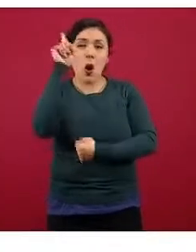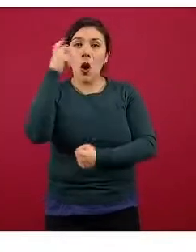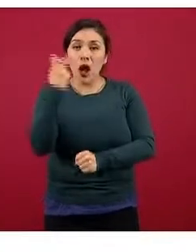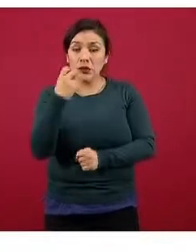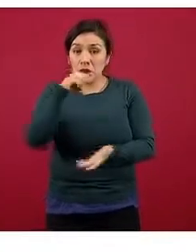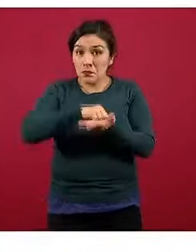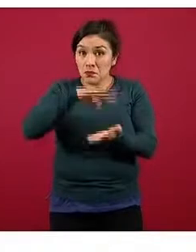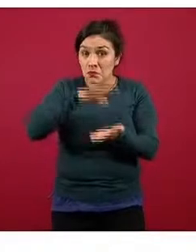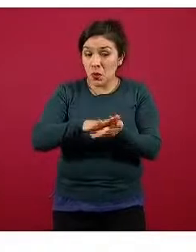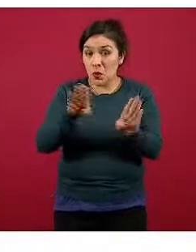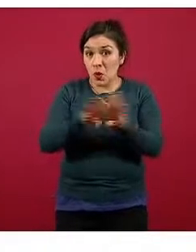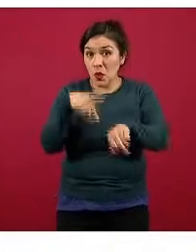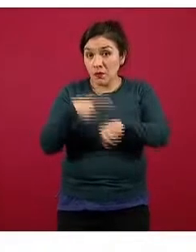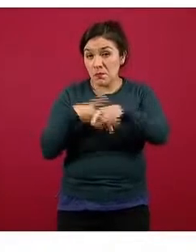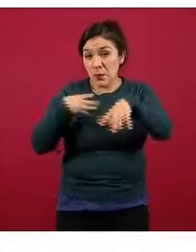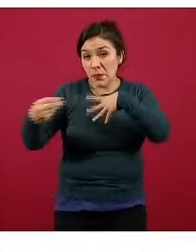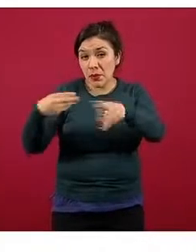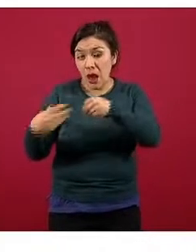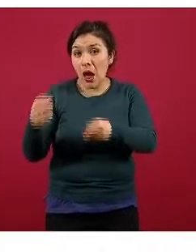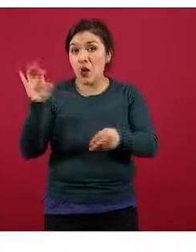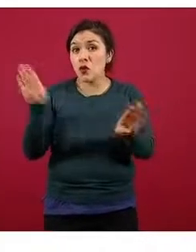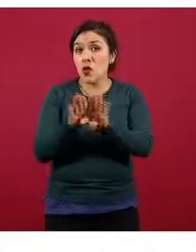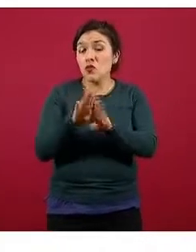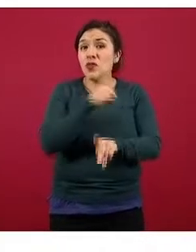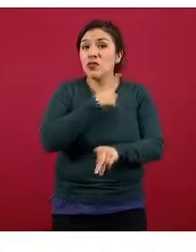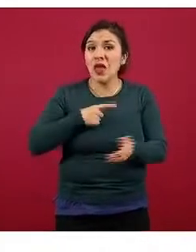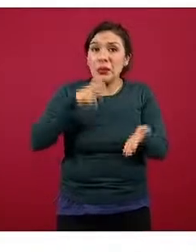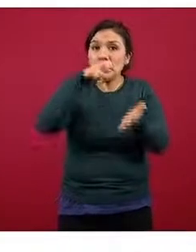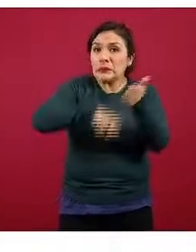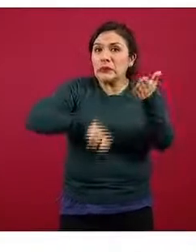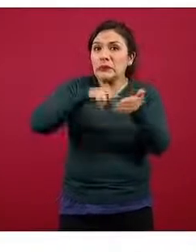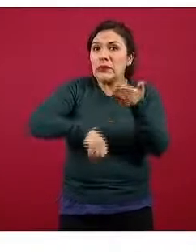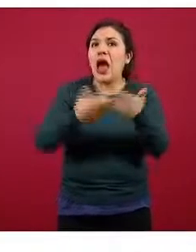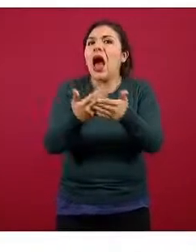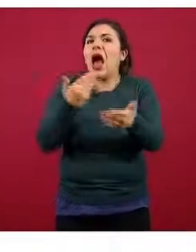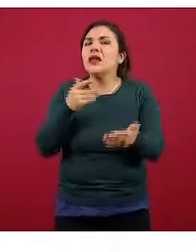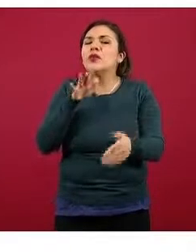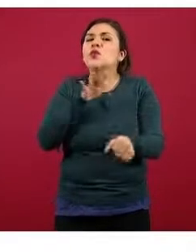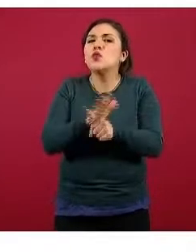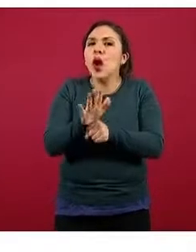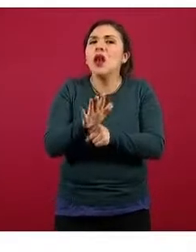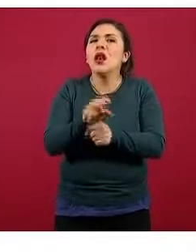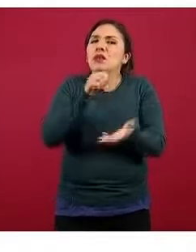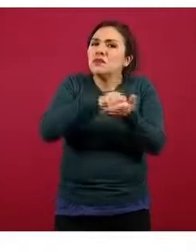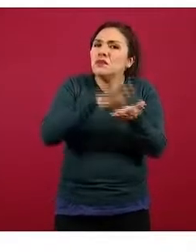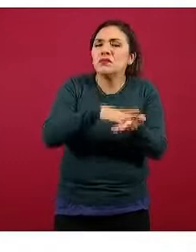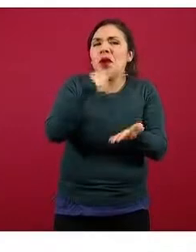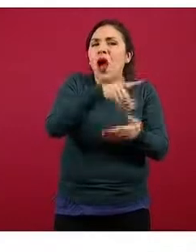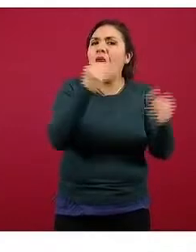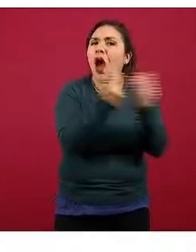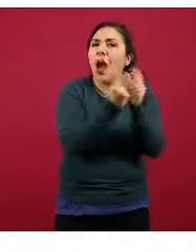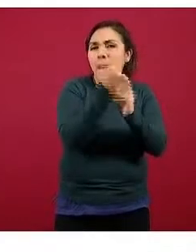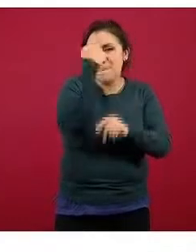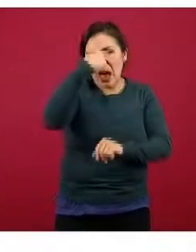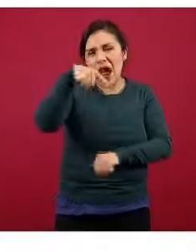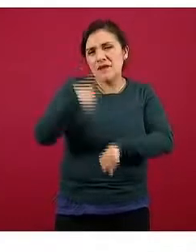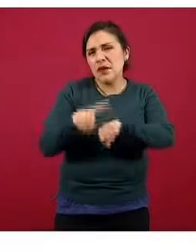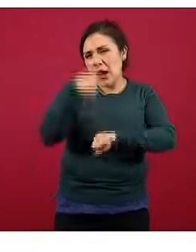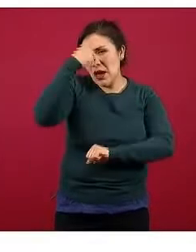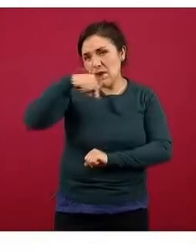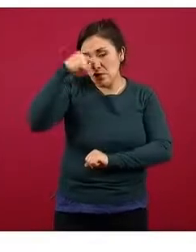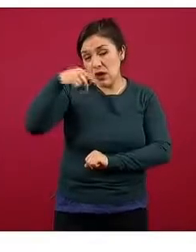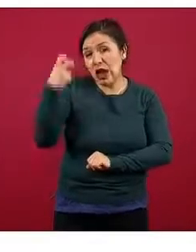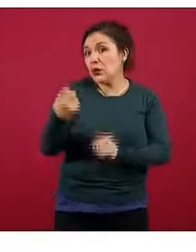el registro epidemiológico que se tuvo que hacer adecuaciones de lo que ya se tenía, pero ya se tenía para influenza. Aquí